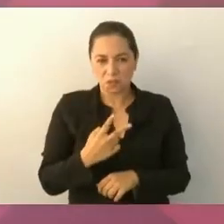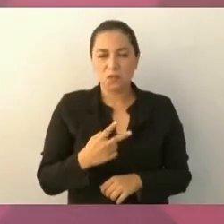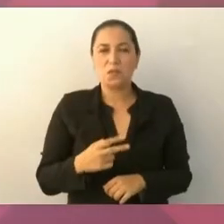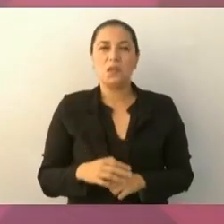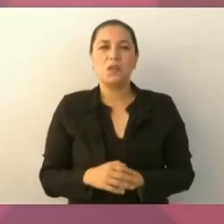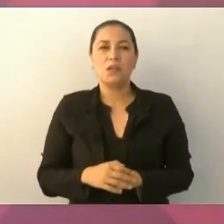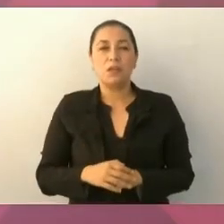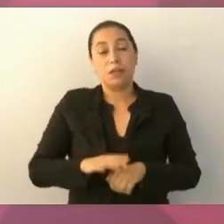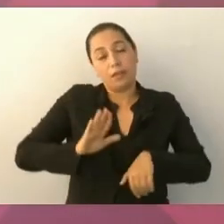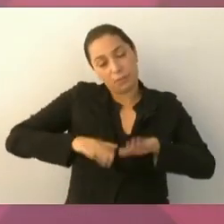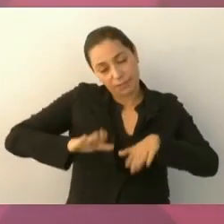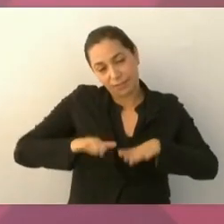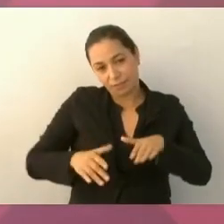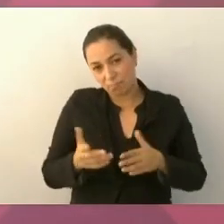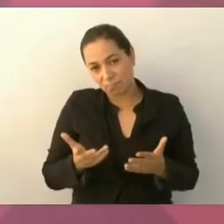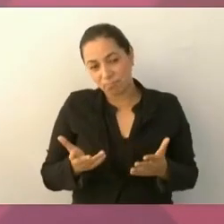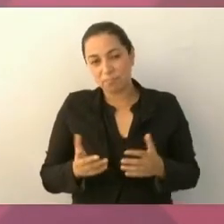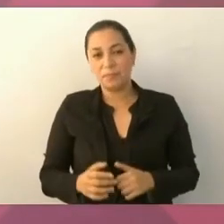a veces